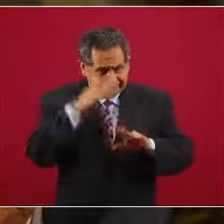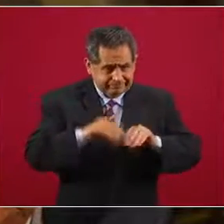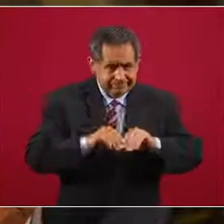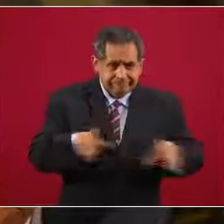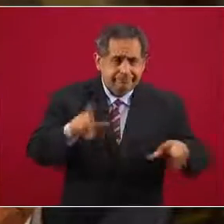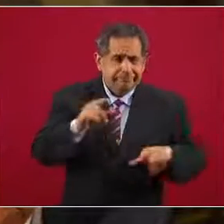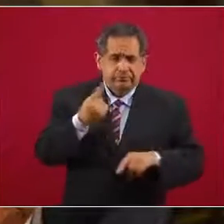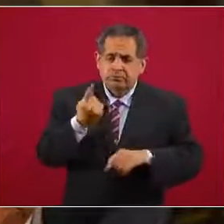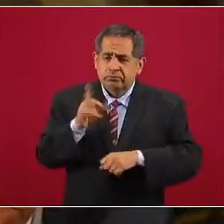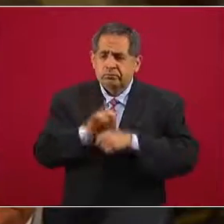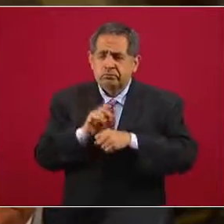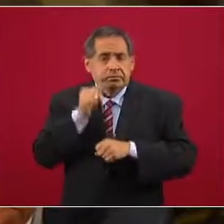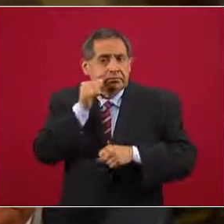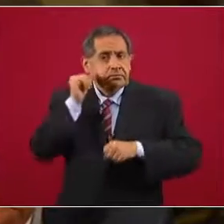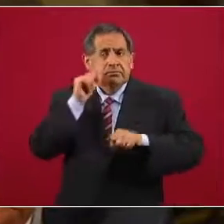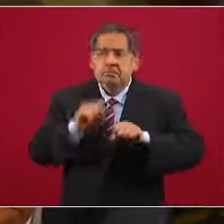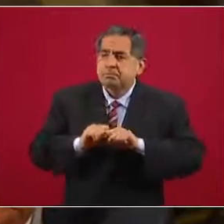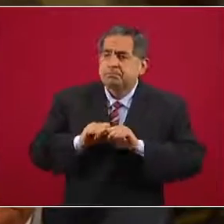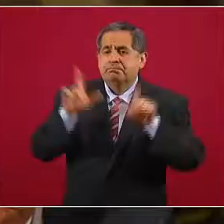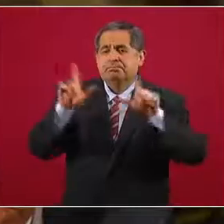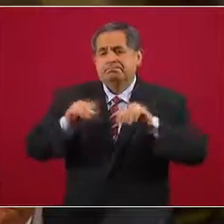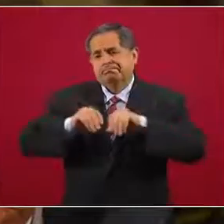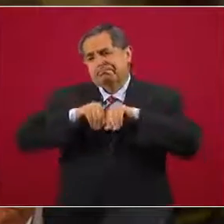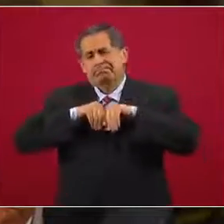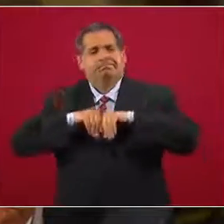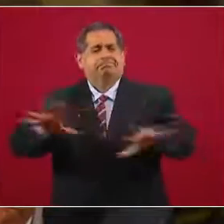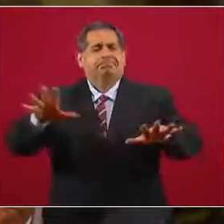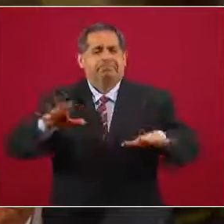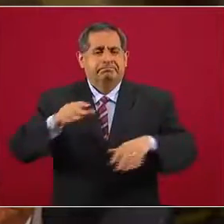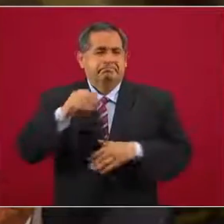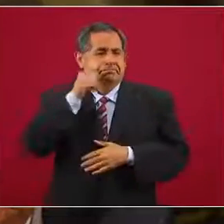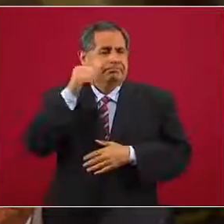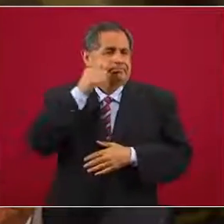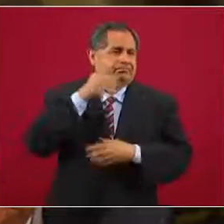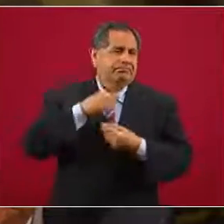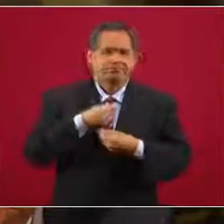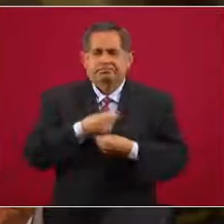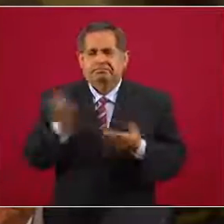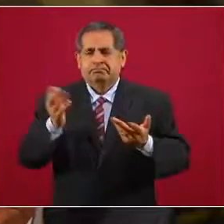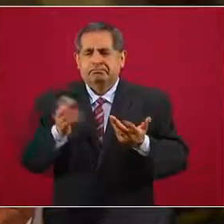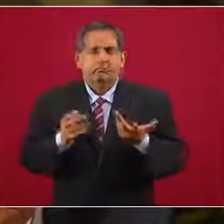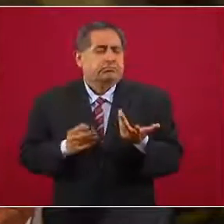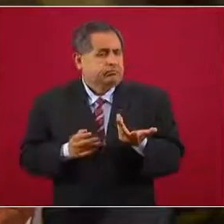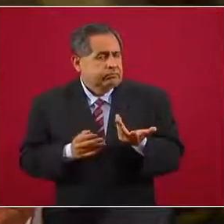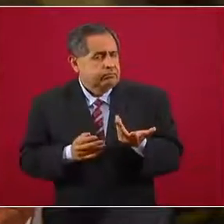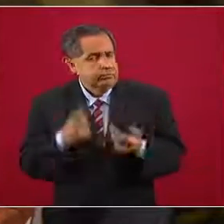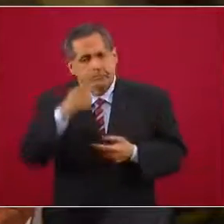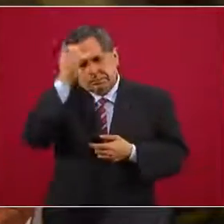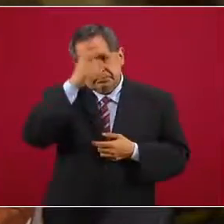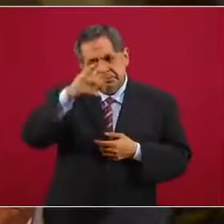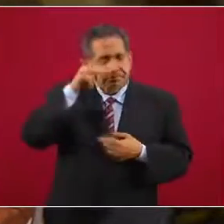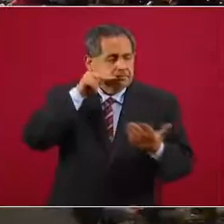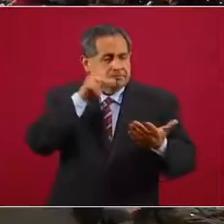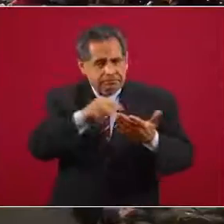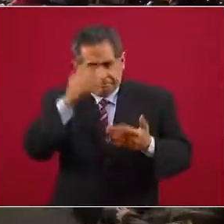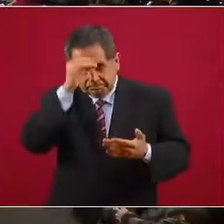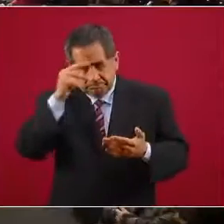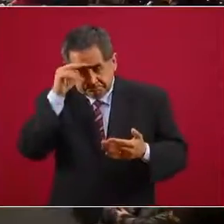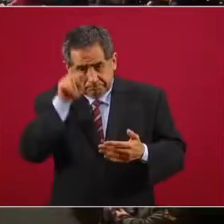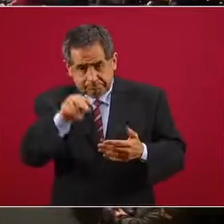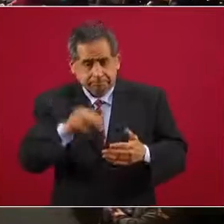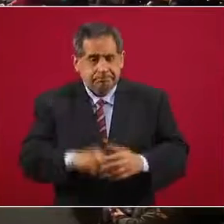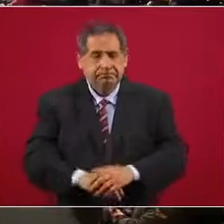subió, de hecho, un día antes en redes sociales, pero se difundió hasta ayer. ¿Y qué opina del video en sí, del